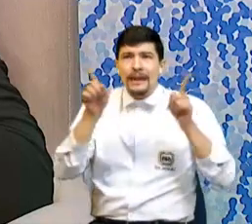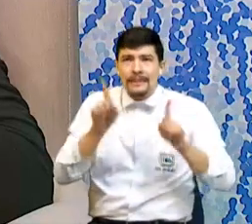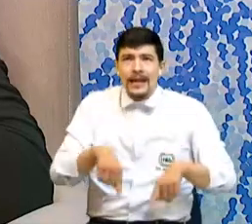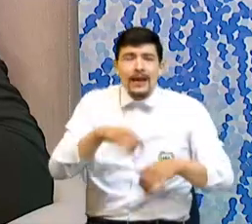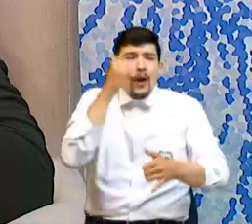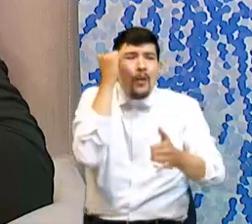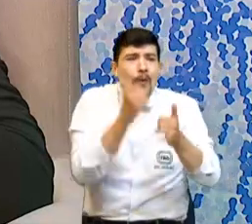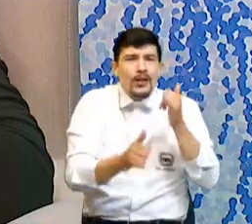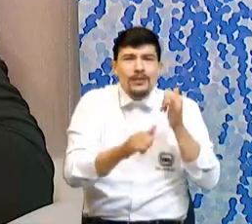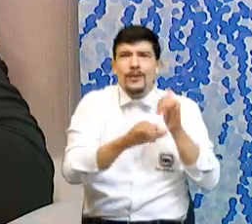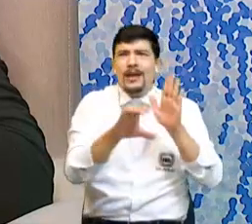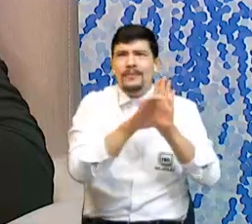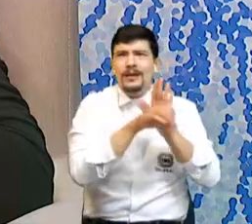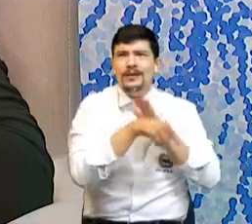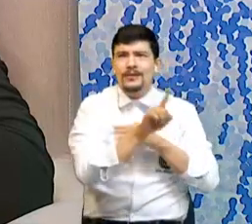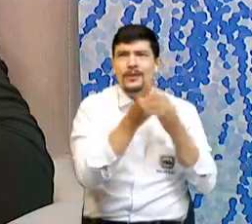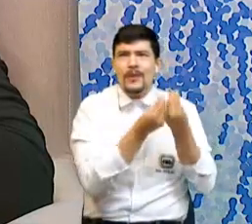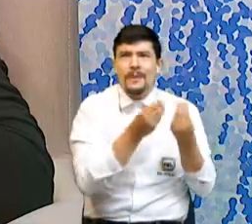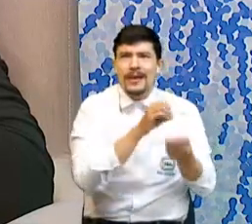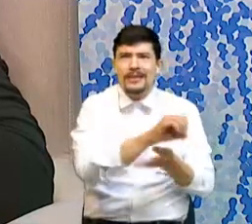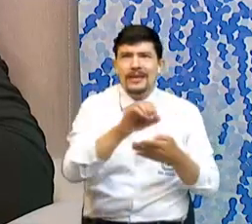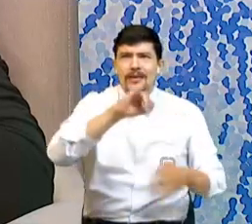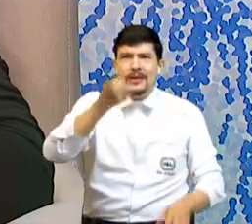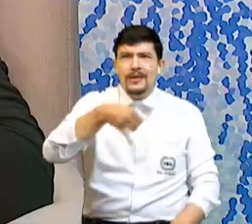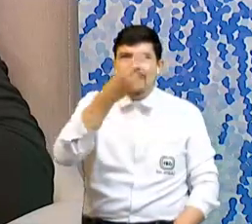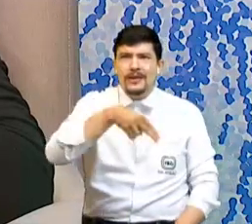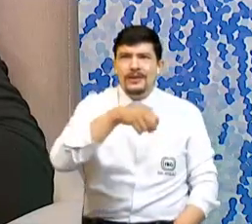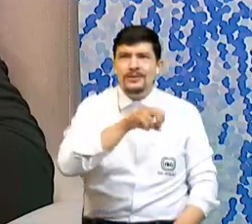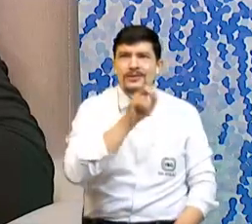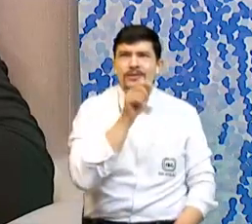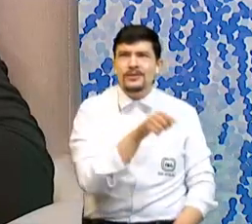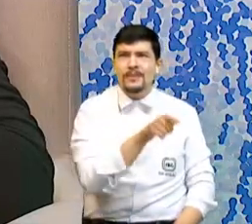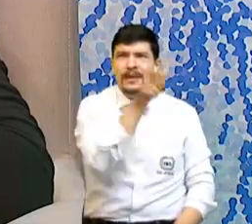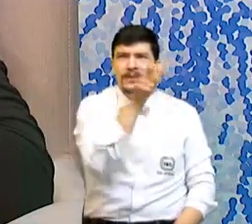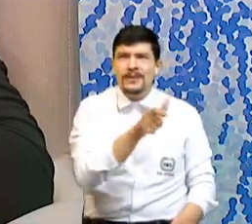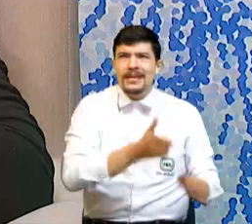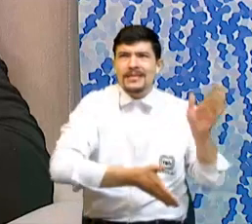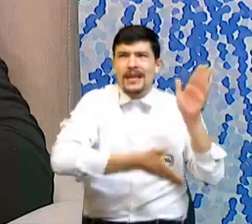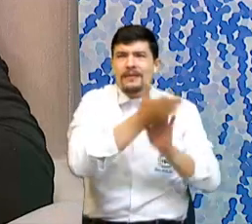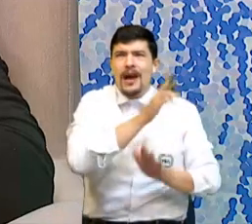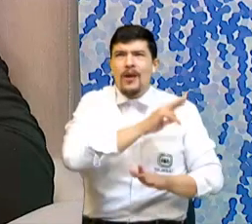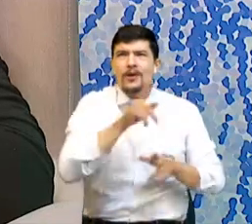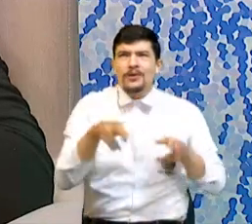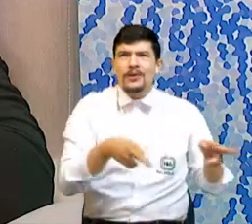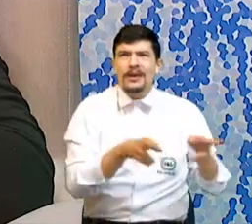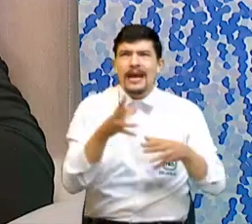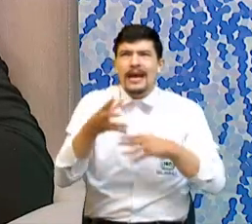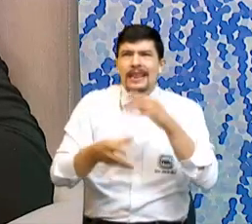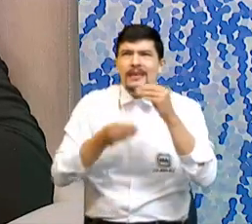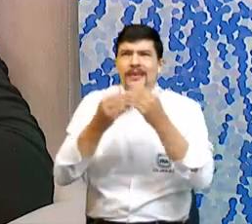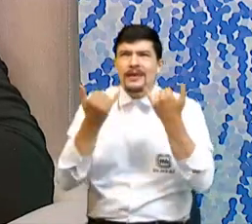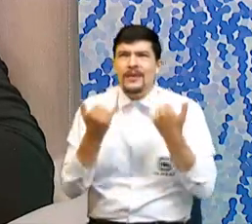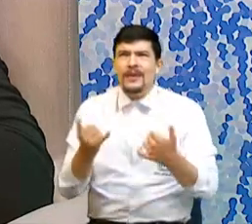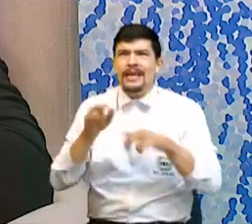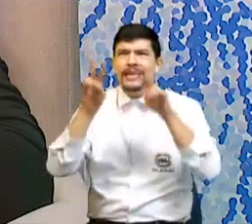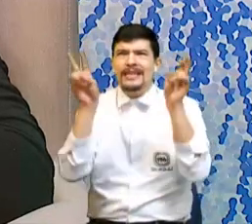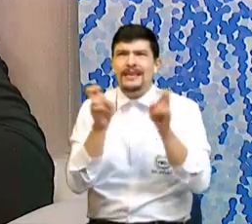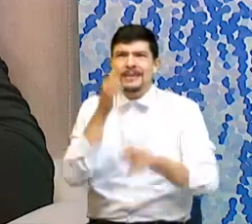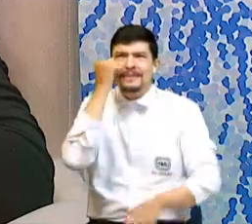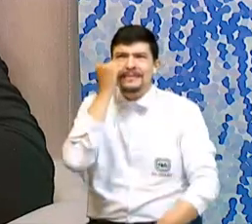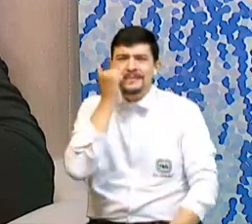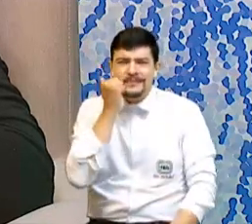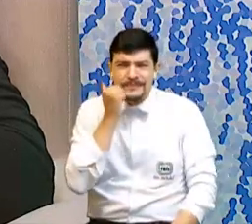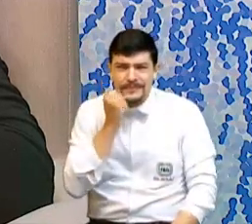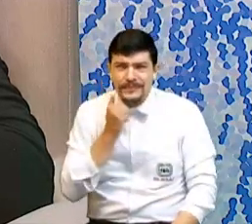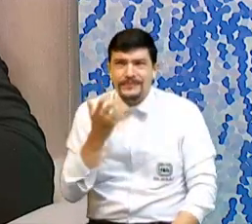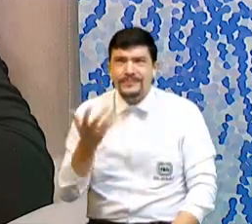mi compañero John, quien nos abandona, se va a otras ciudades y a otros rumbos. Además, el tema de hoy también es triste.